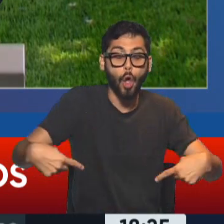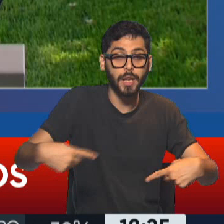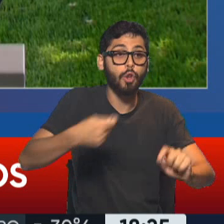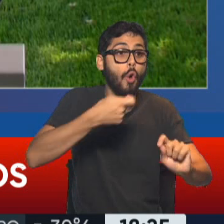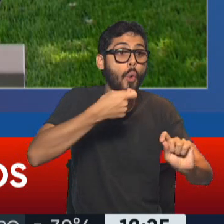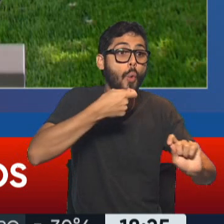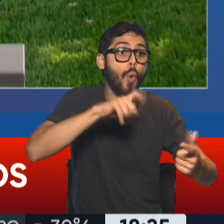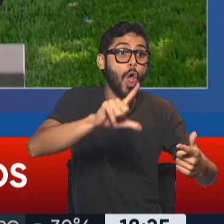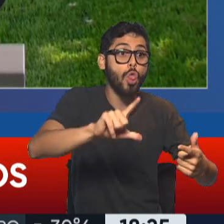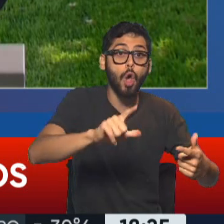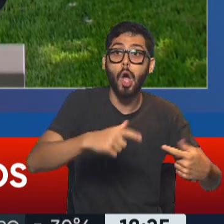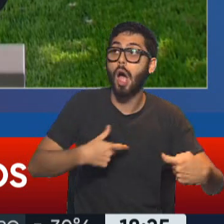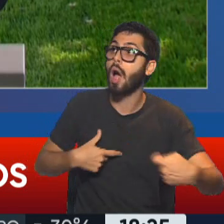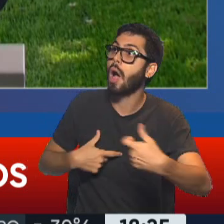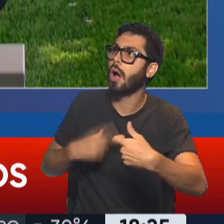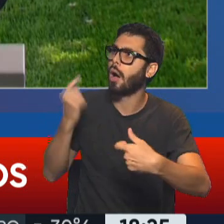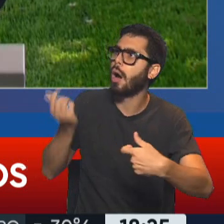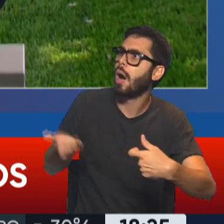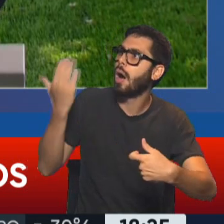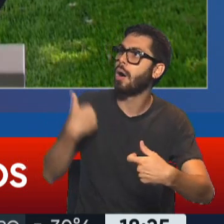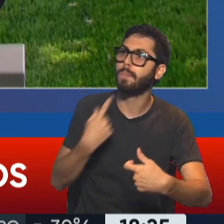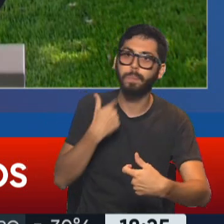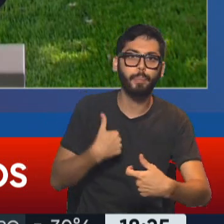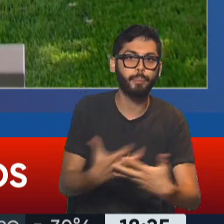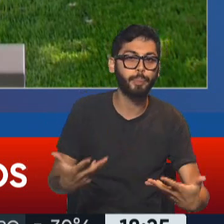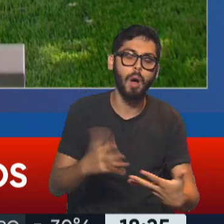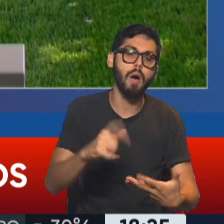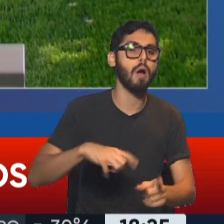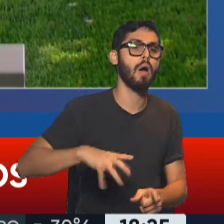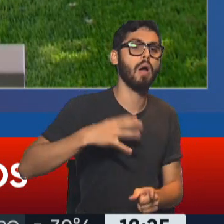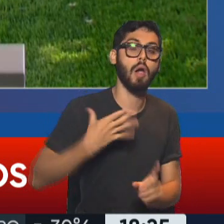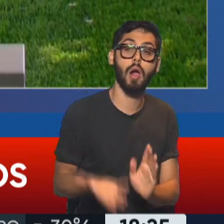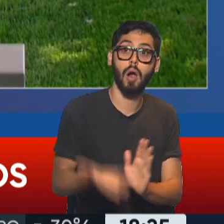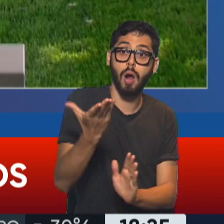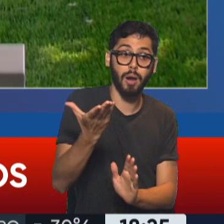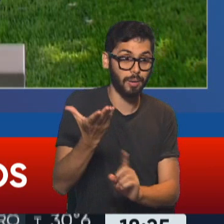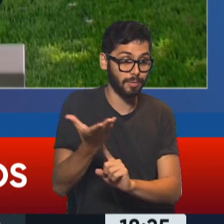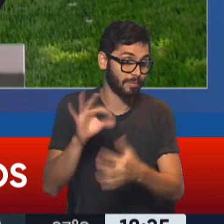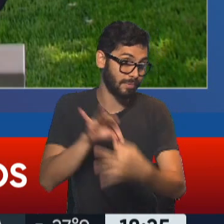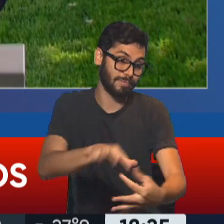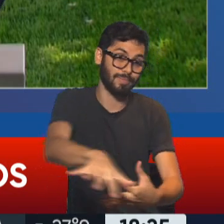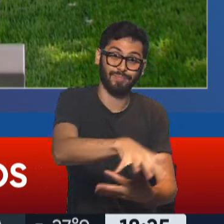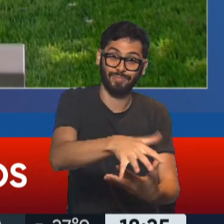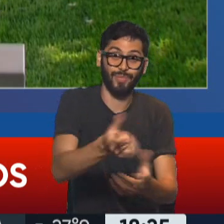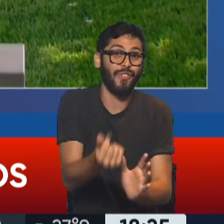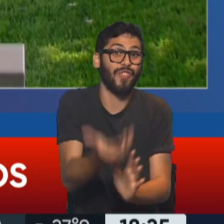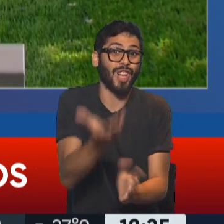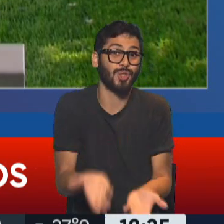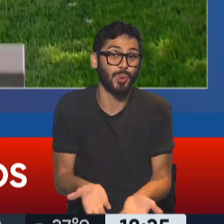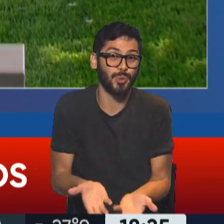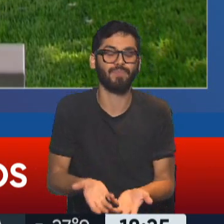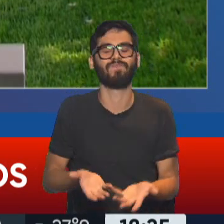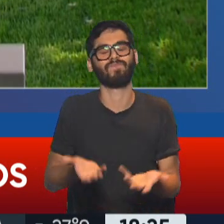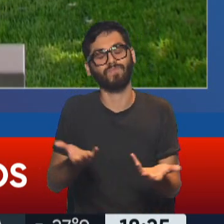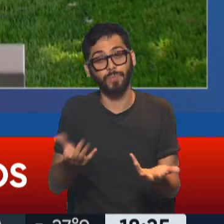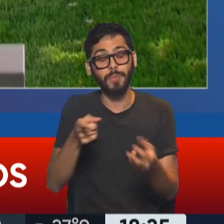sé a qué precio la voy a reponer. Entonces empiezan a aumentar los precios de la economía real, y ahí el impacto lo tenés vía inflación. Entonces estos temas